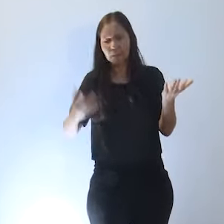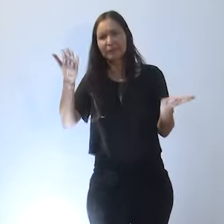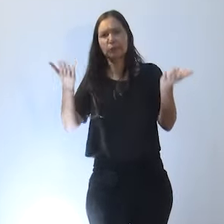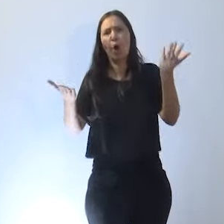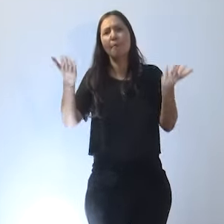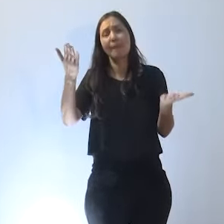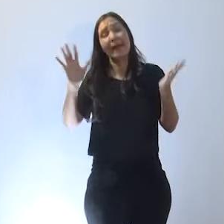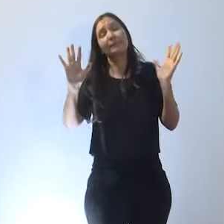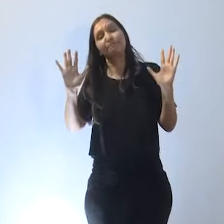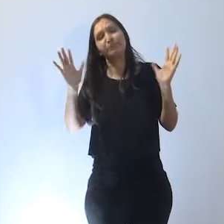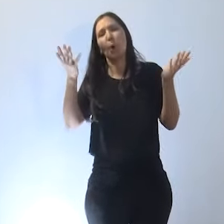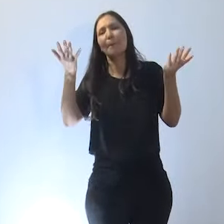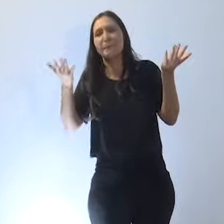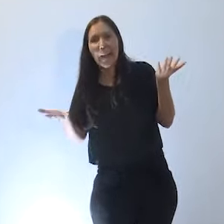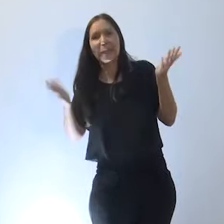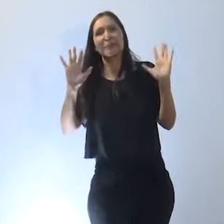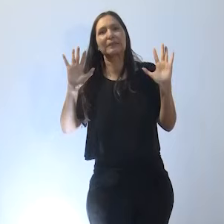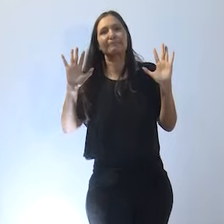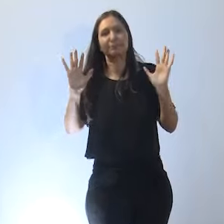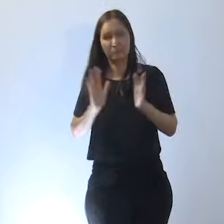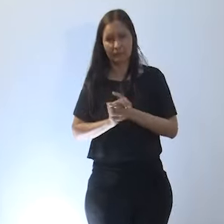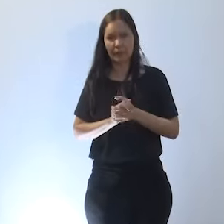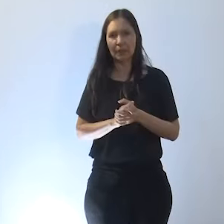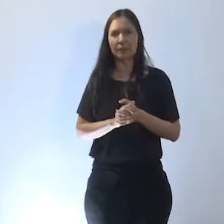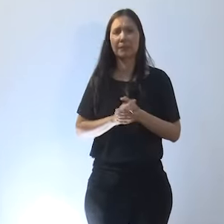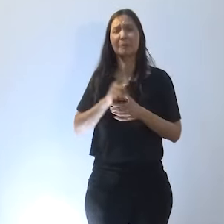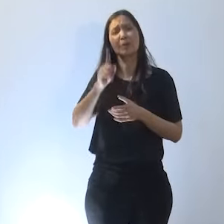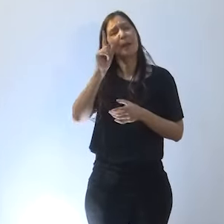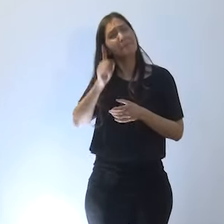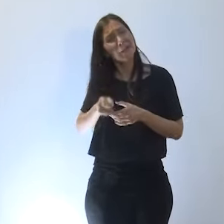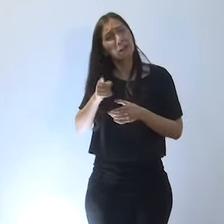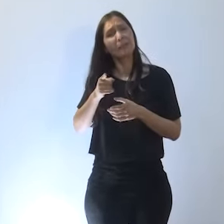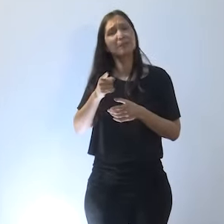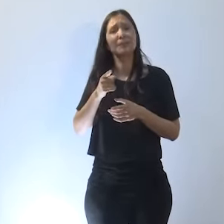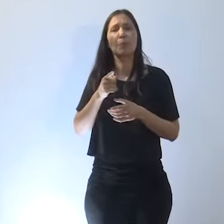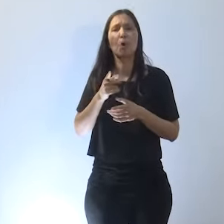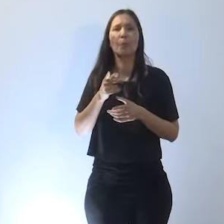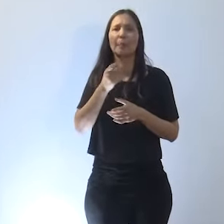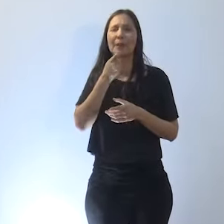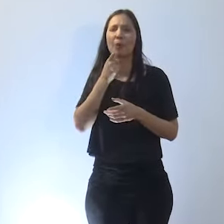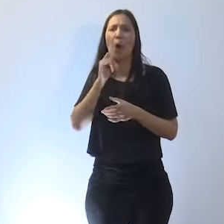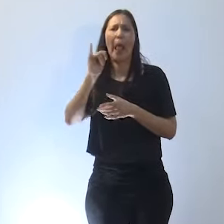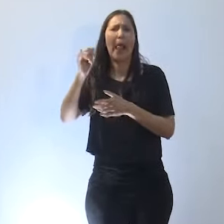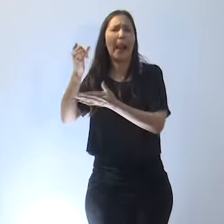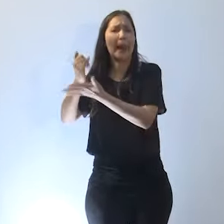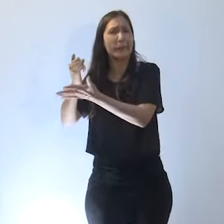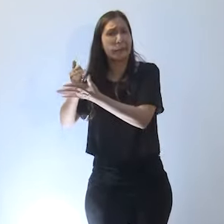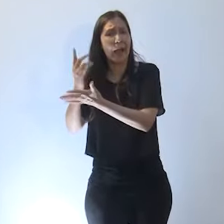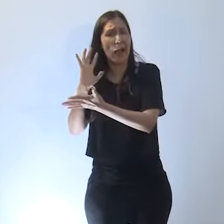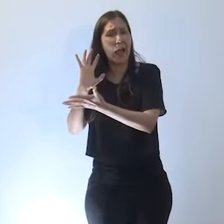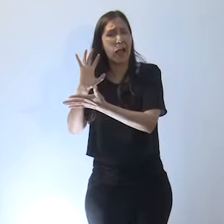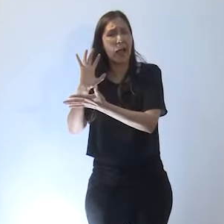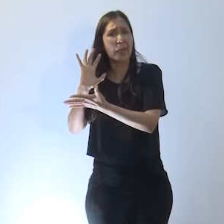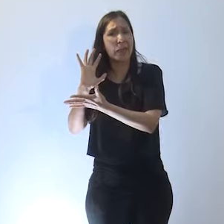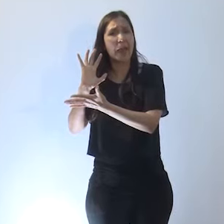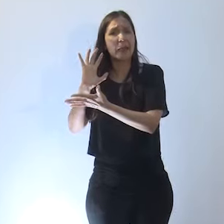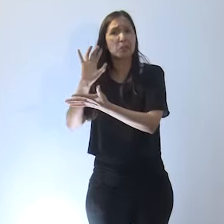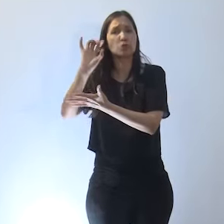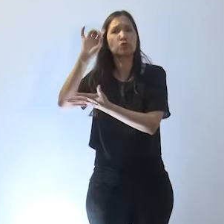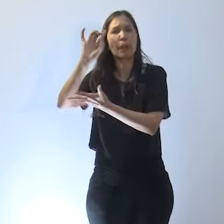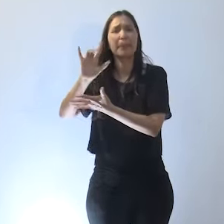o sea no digo pero también la pavada tampoco o sea muchas veces tampoco la pavada implica un joven despolitizado